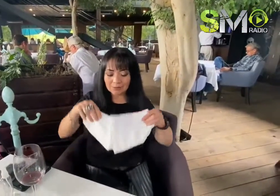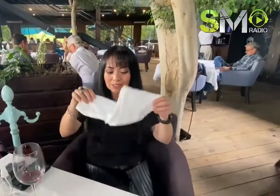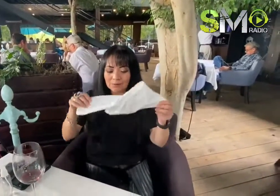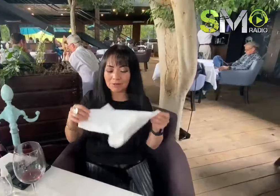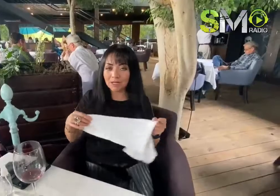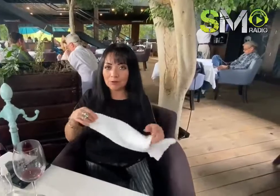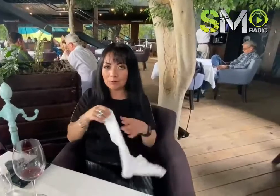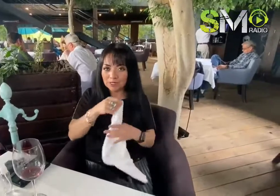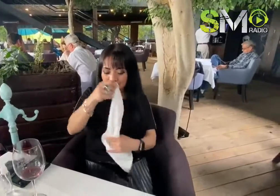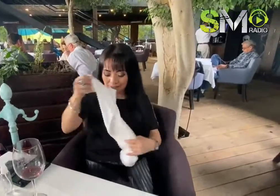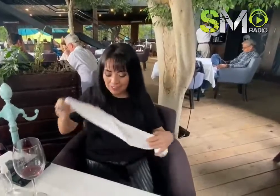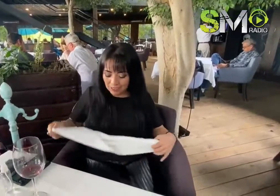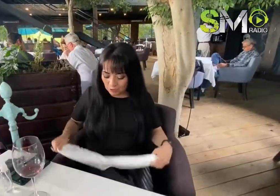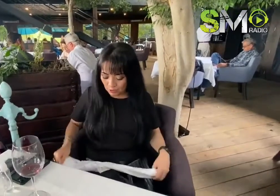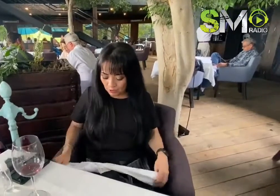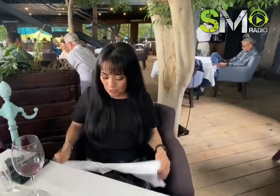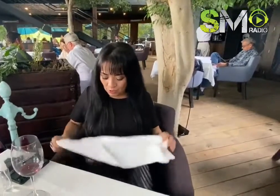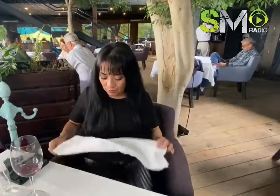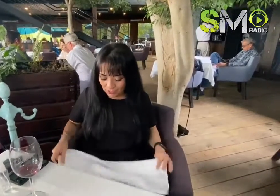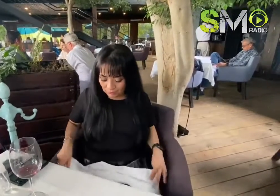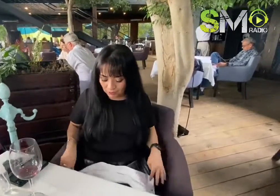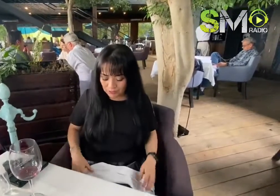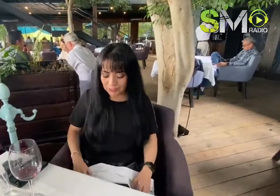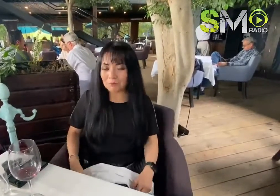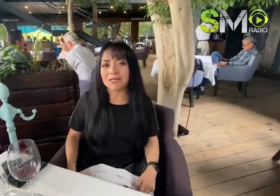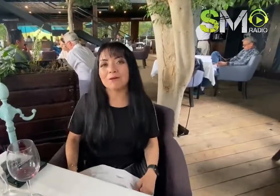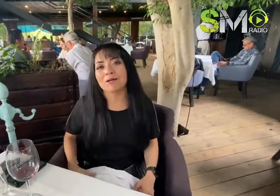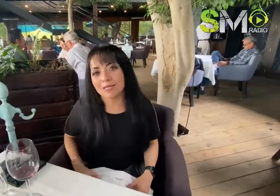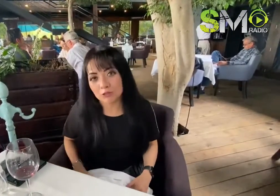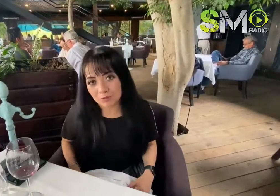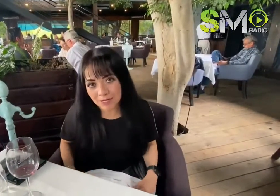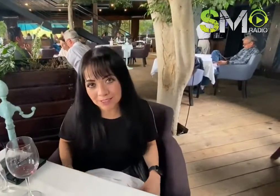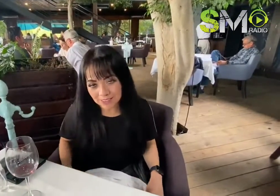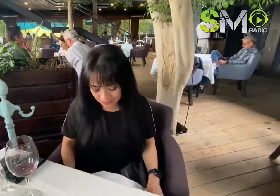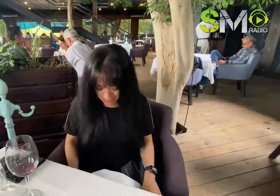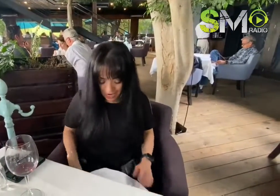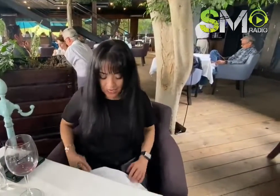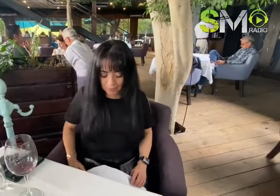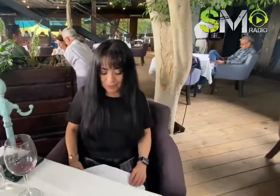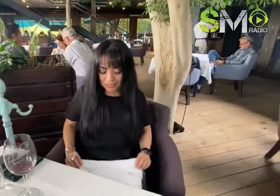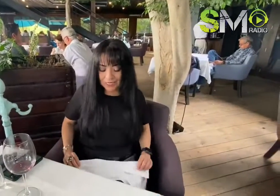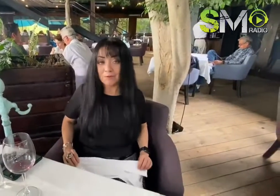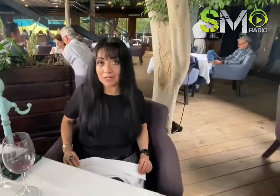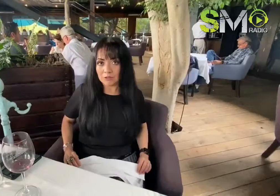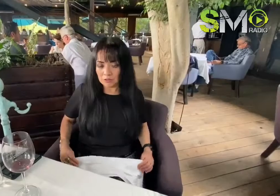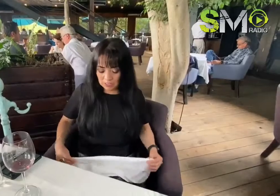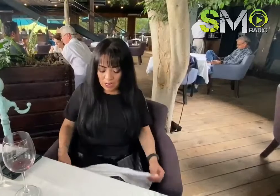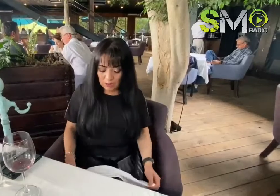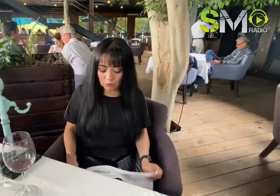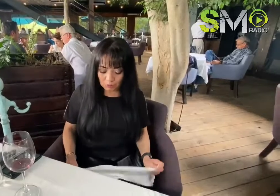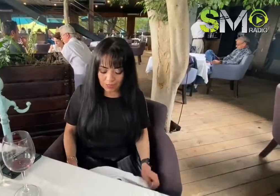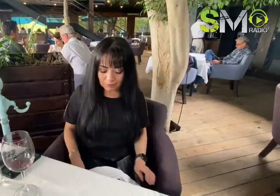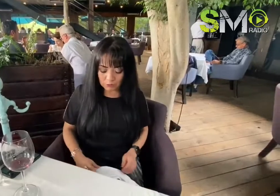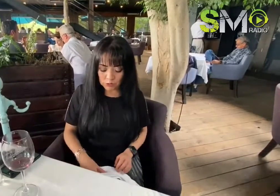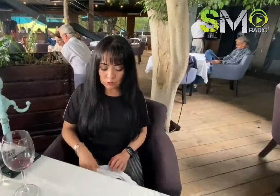tienes la servilleta para comer, lo acomodamos de tal manera para que no te manches. Y para ir al baño,